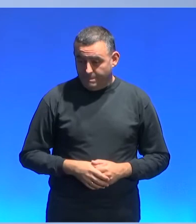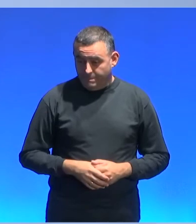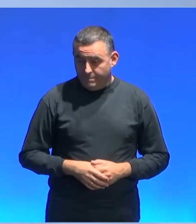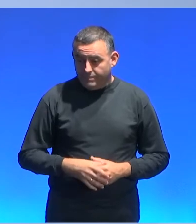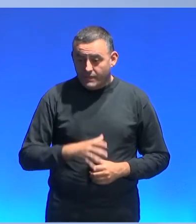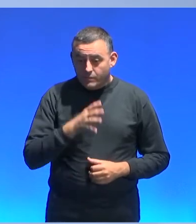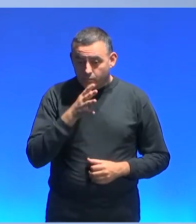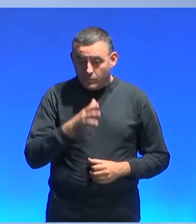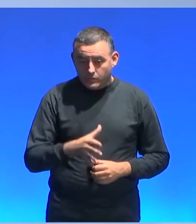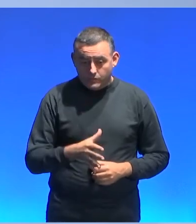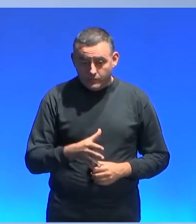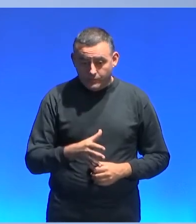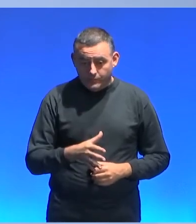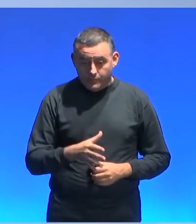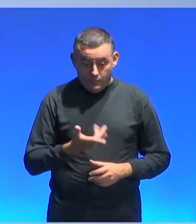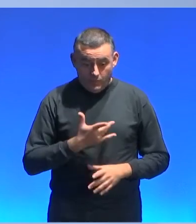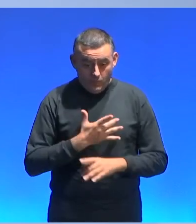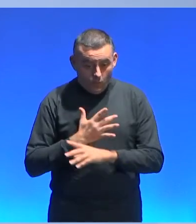más,